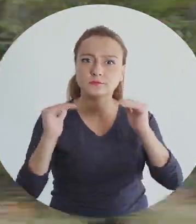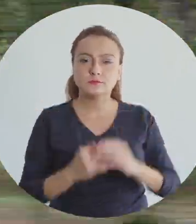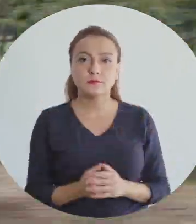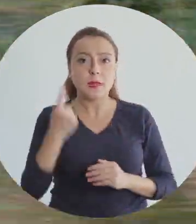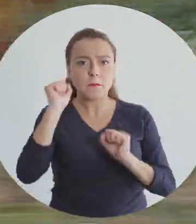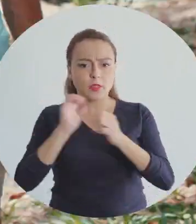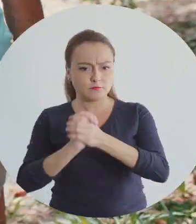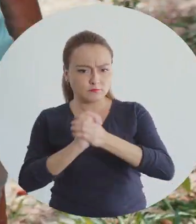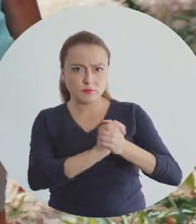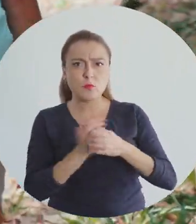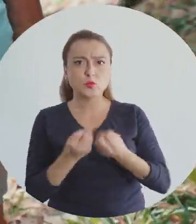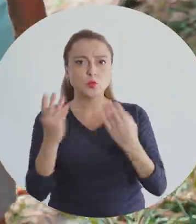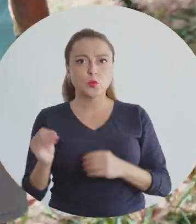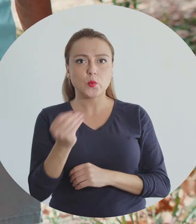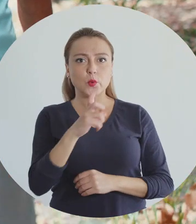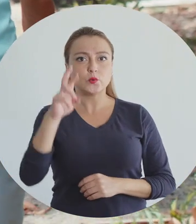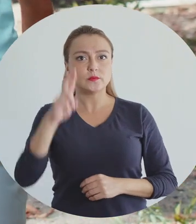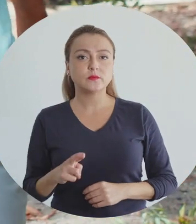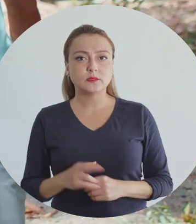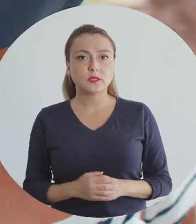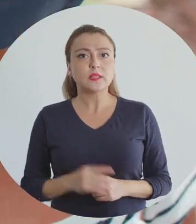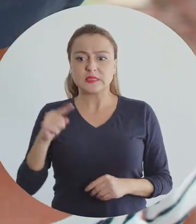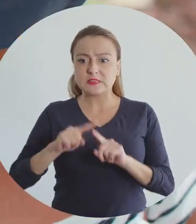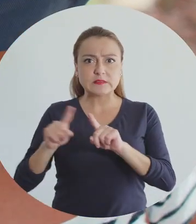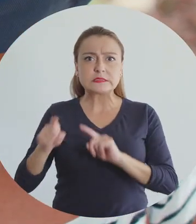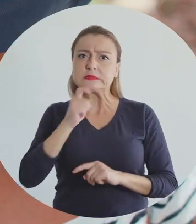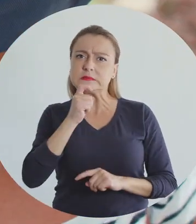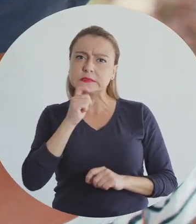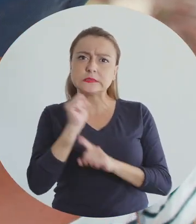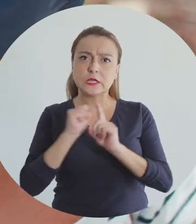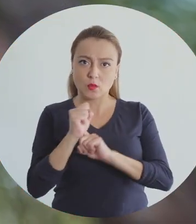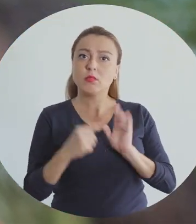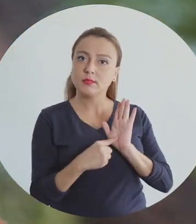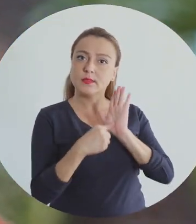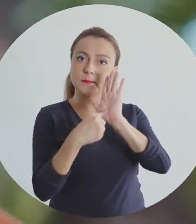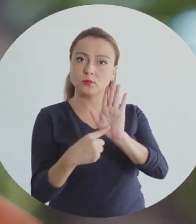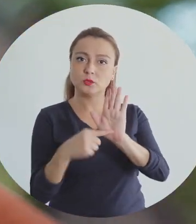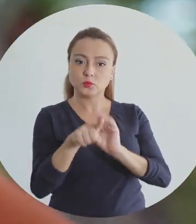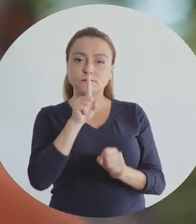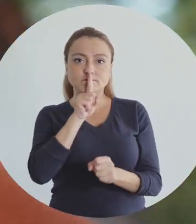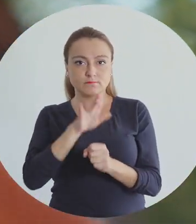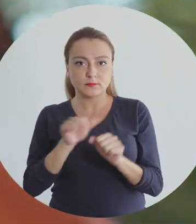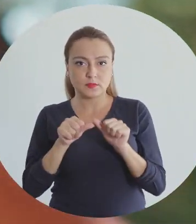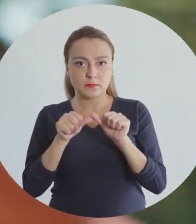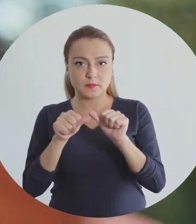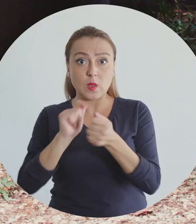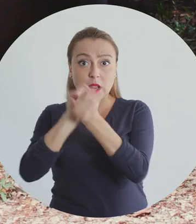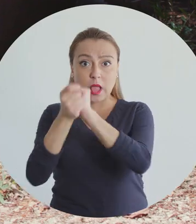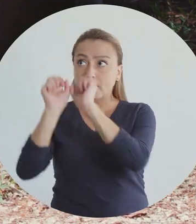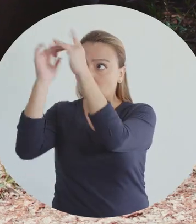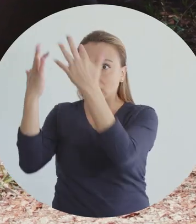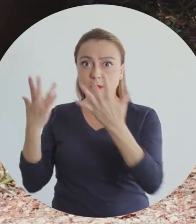Alzo mi voz. Para aplaudir a cientos de jóvenes costarricenses que en contra de la corriente están demostrando con hechos sus compromisos por la acción